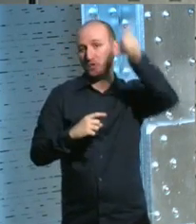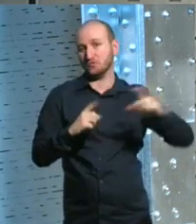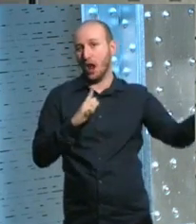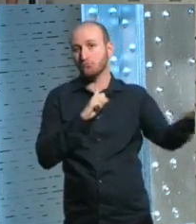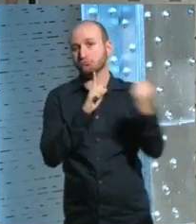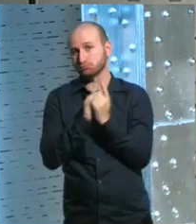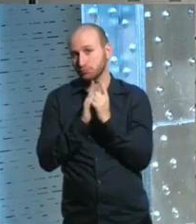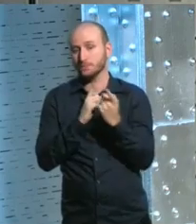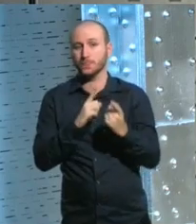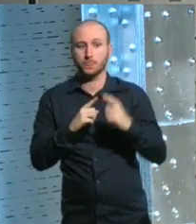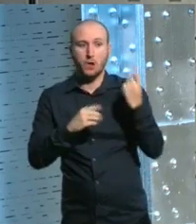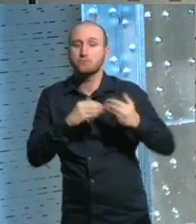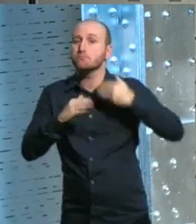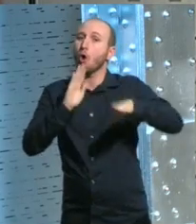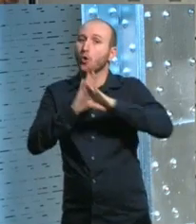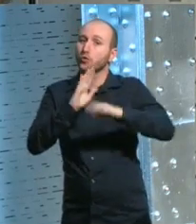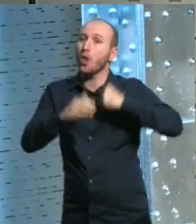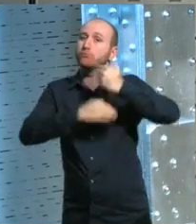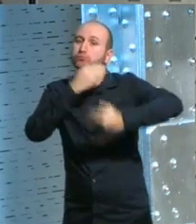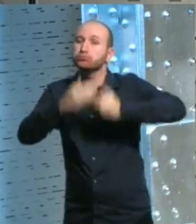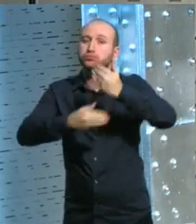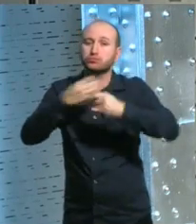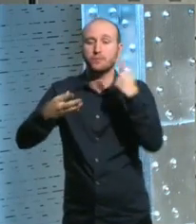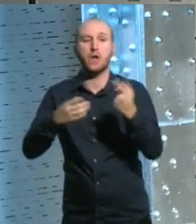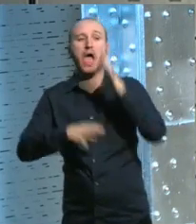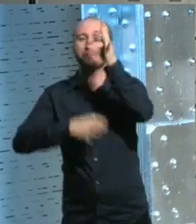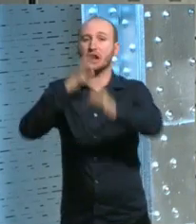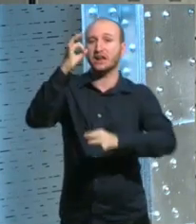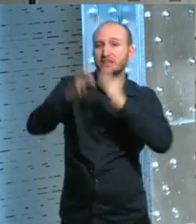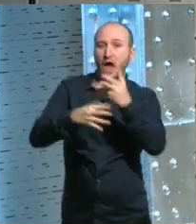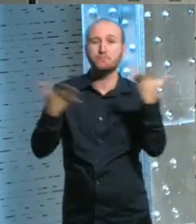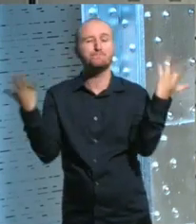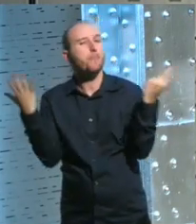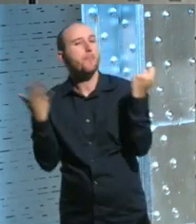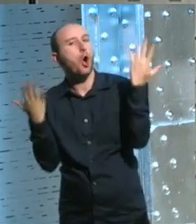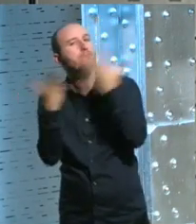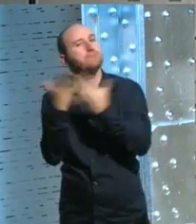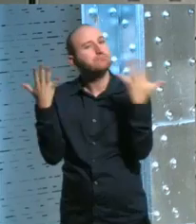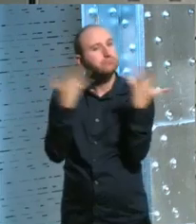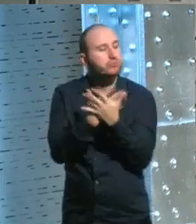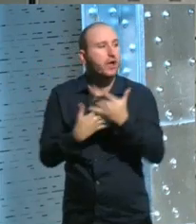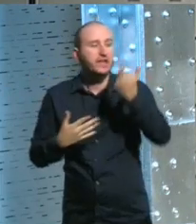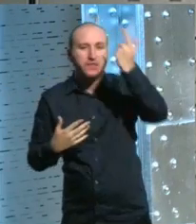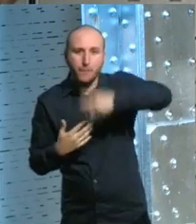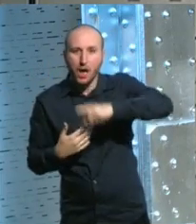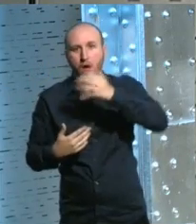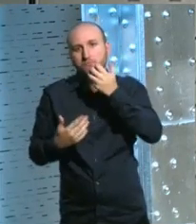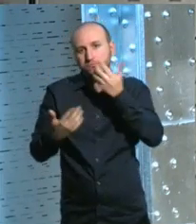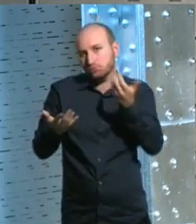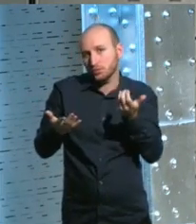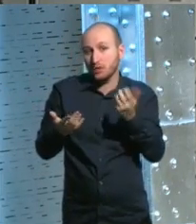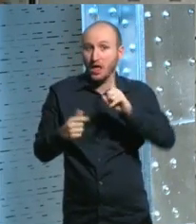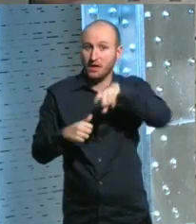Entonces, siguiendo los flujos, una mezcla de organización y de seguir cosas.